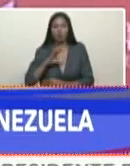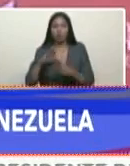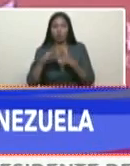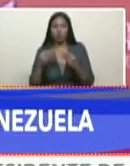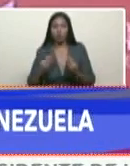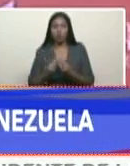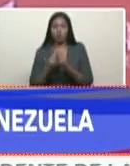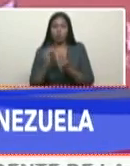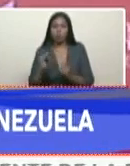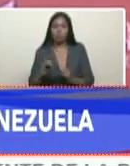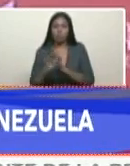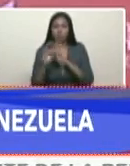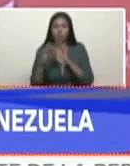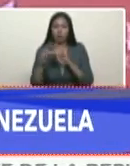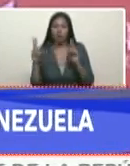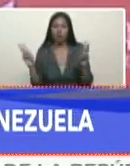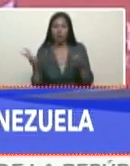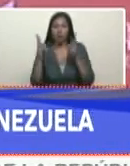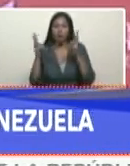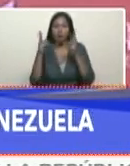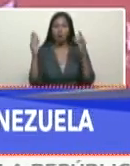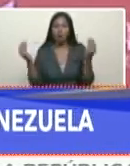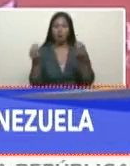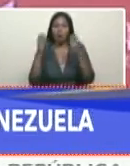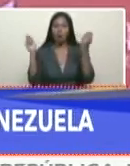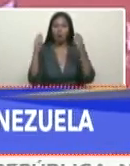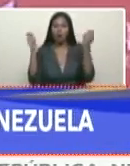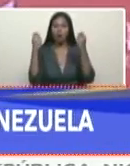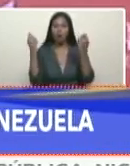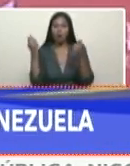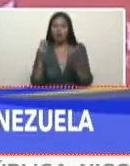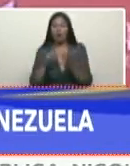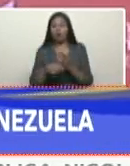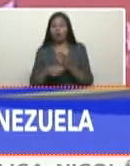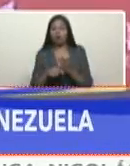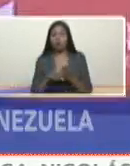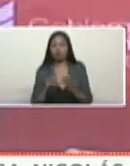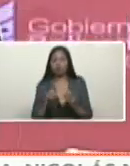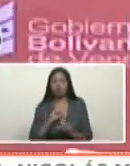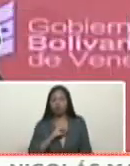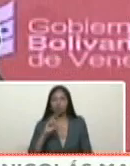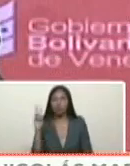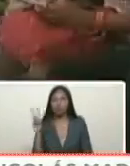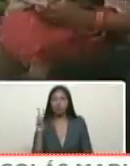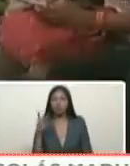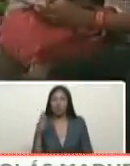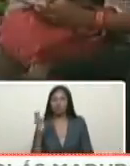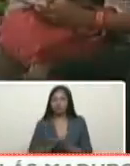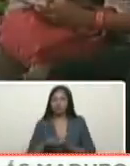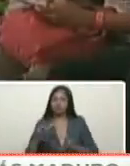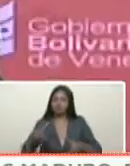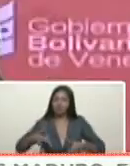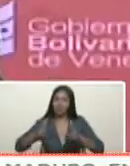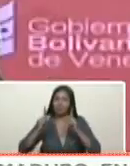y a su vez convocar una jornada nacional de carnetización. Aprobado. inmediatamente.